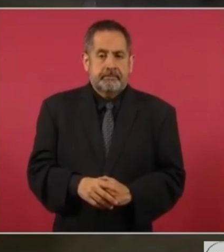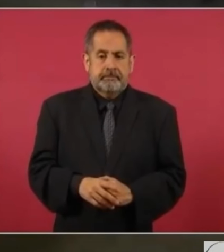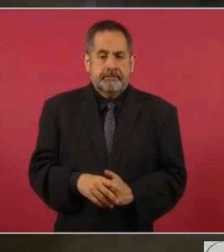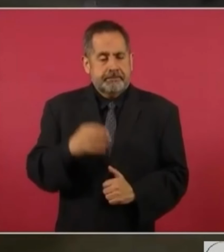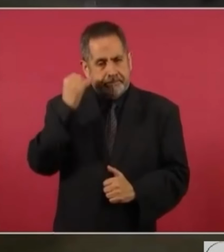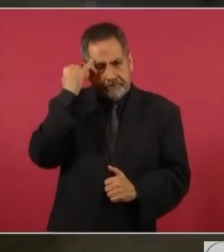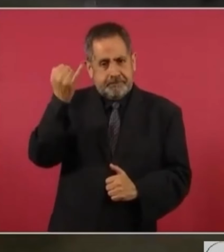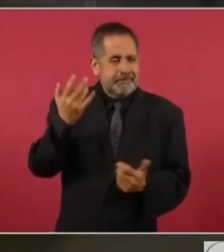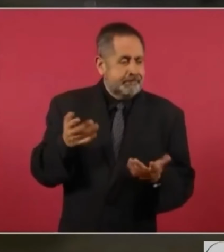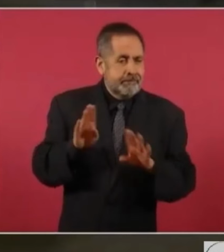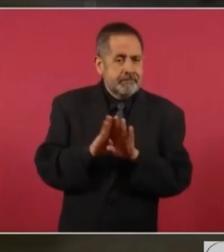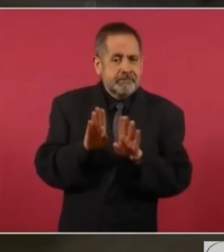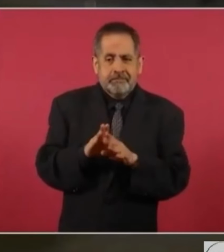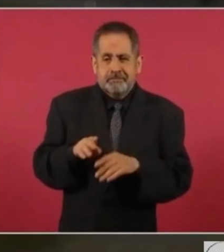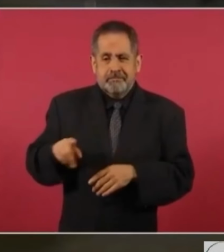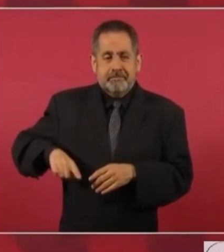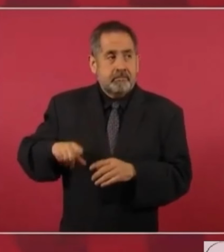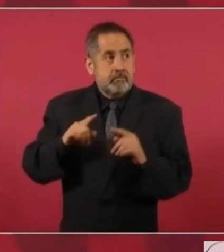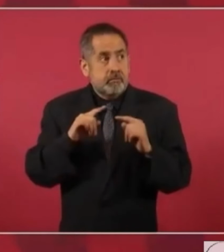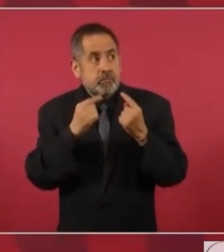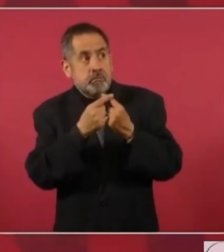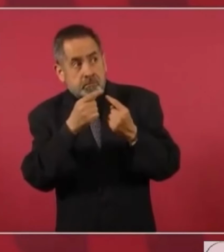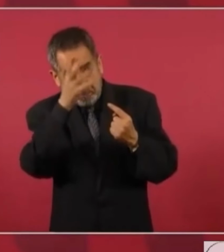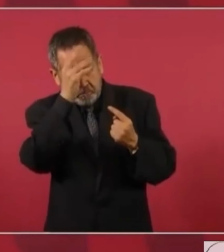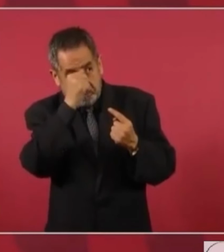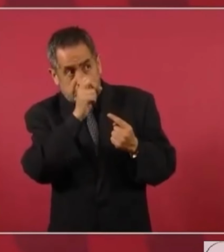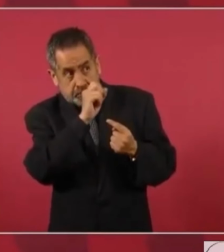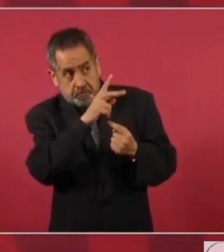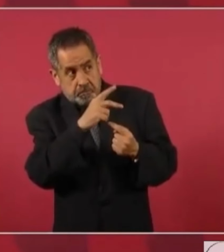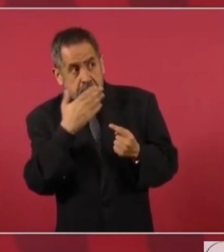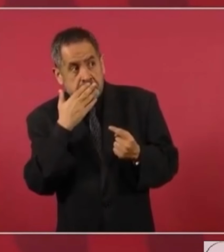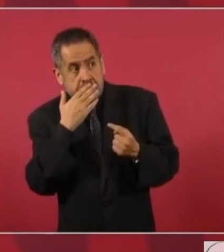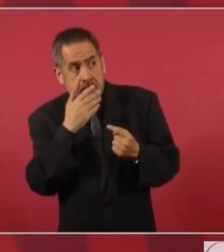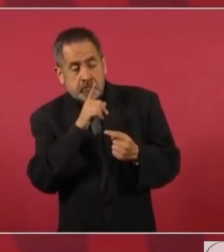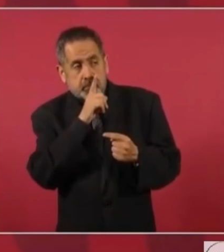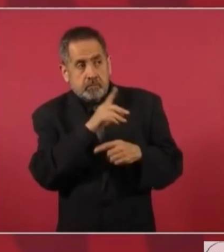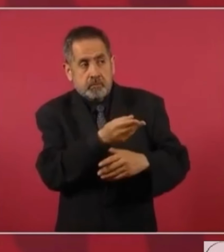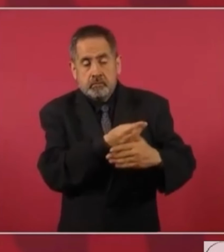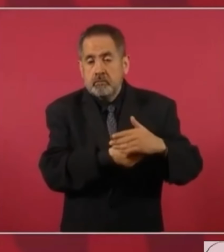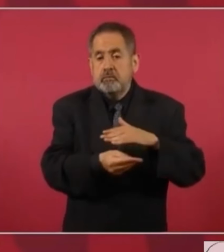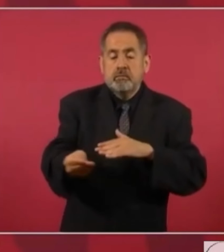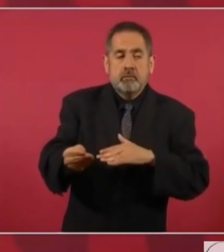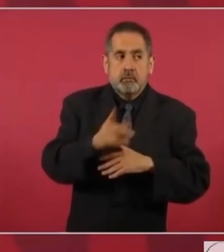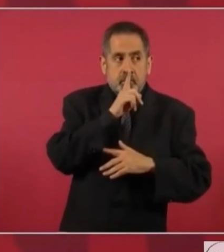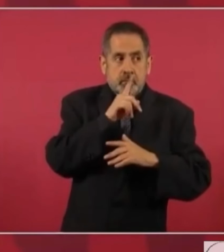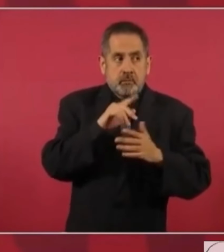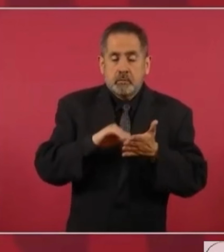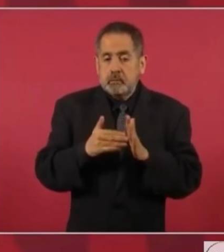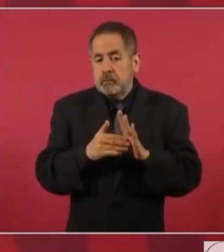ponerse de acuerdo para que de manera clandestina